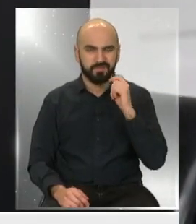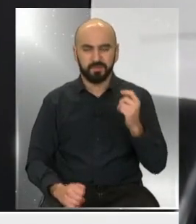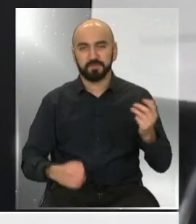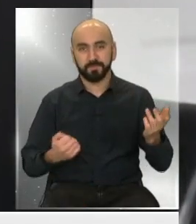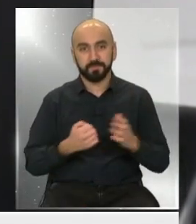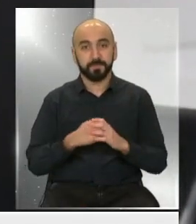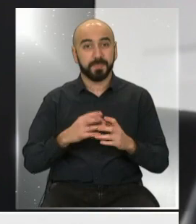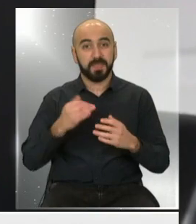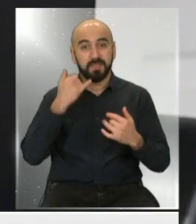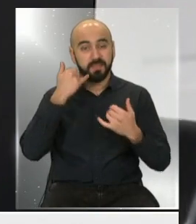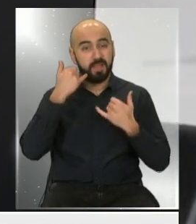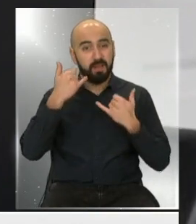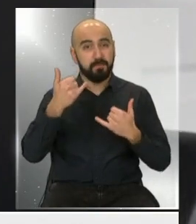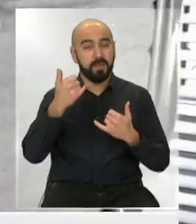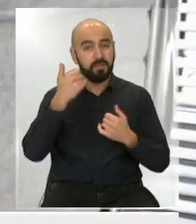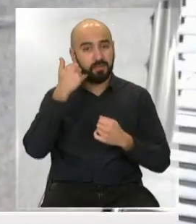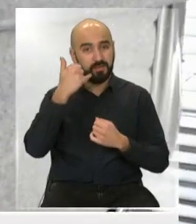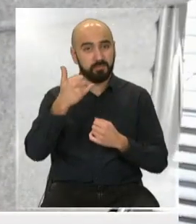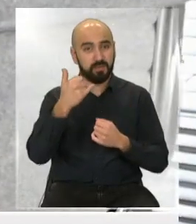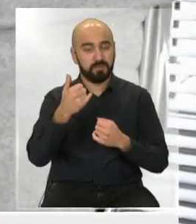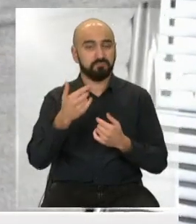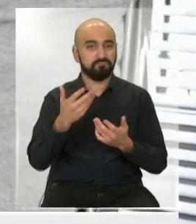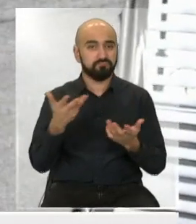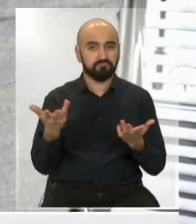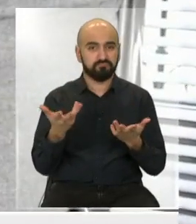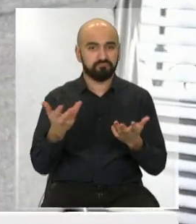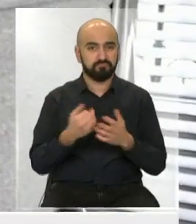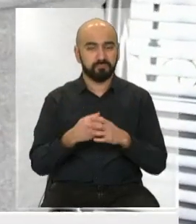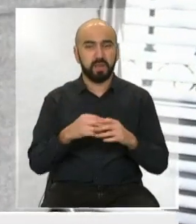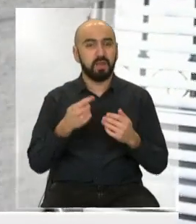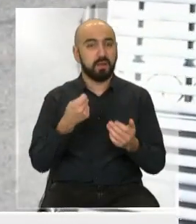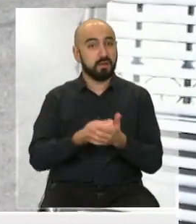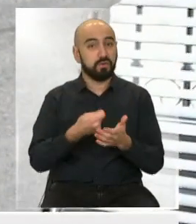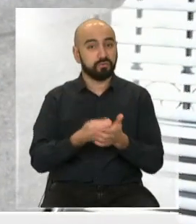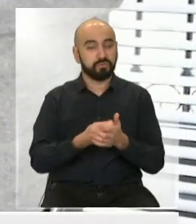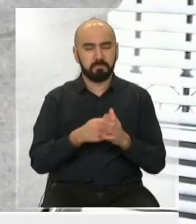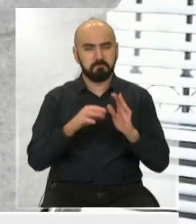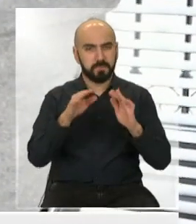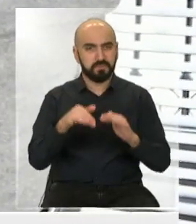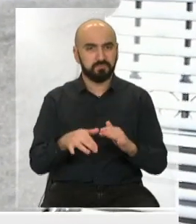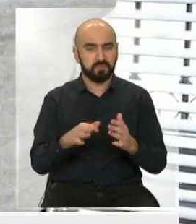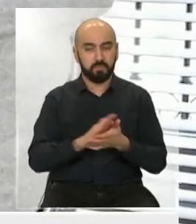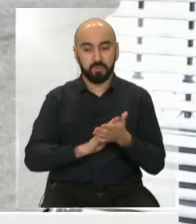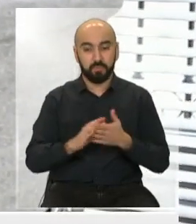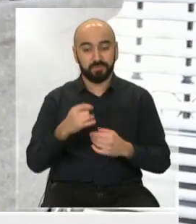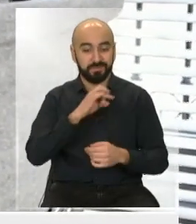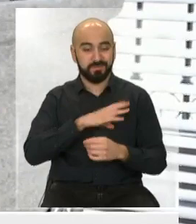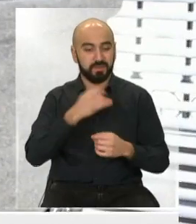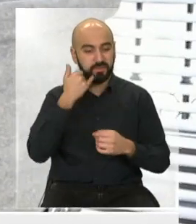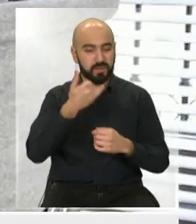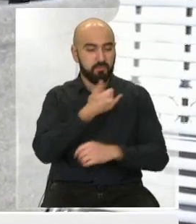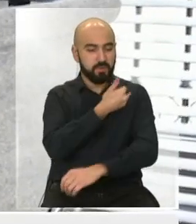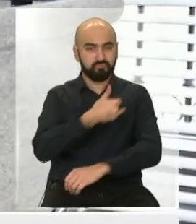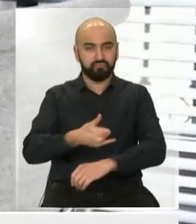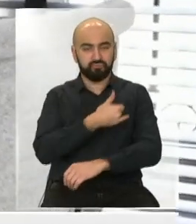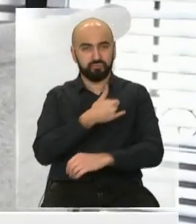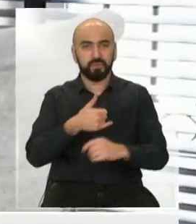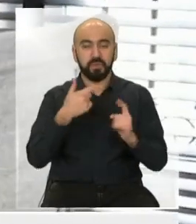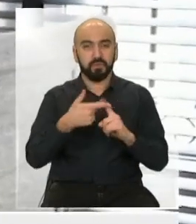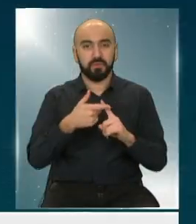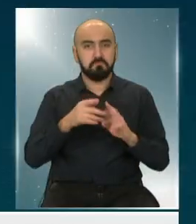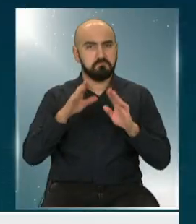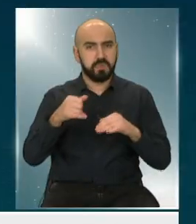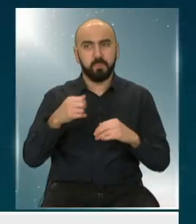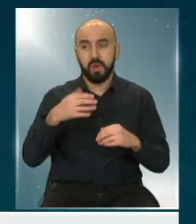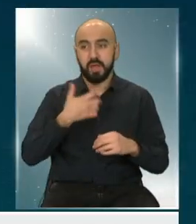llamadas de telefonía móvil, bien digo, costarán igual que una llamada local. Desde este momento se dispondrá